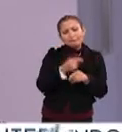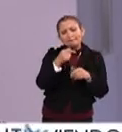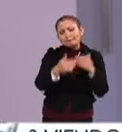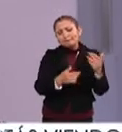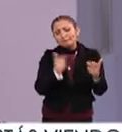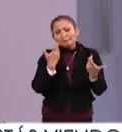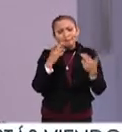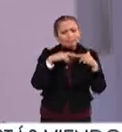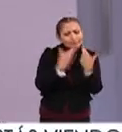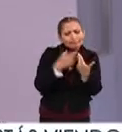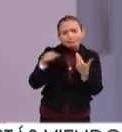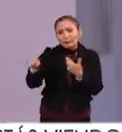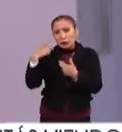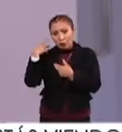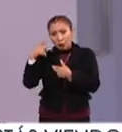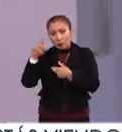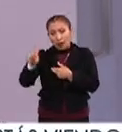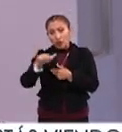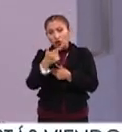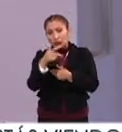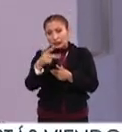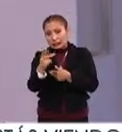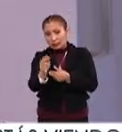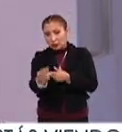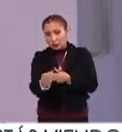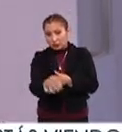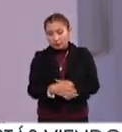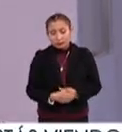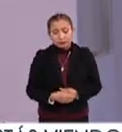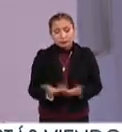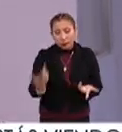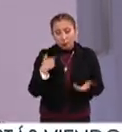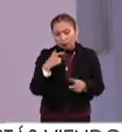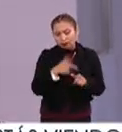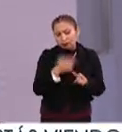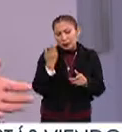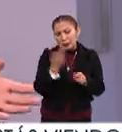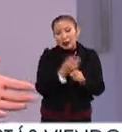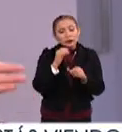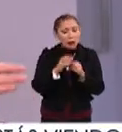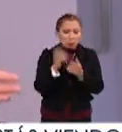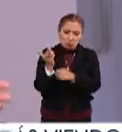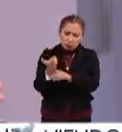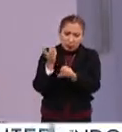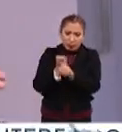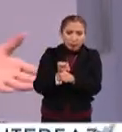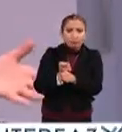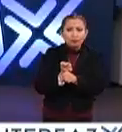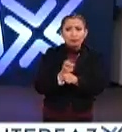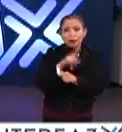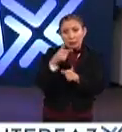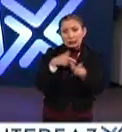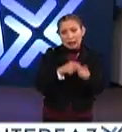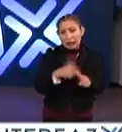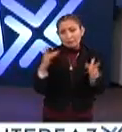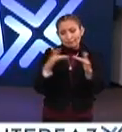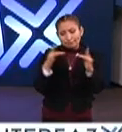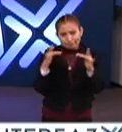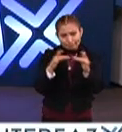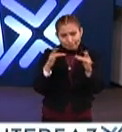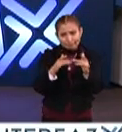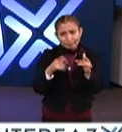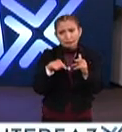estos eventos que se llevarán a cabo allá en Puebla el 12 y 13 de noviembre, dándole seguimiento, y pues lo invitamos a que continuemos con esta